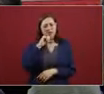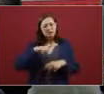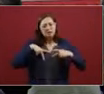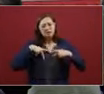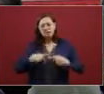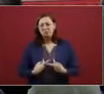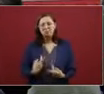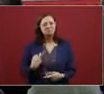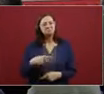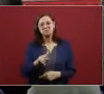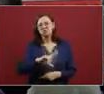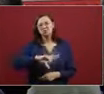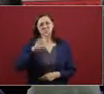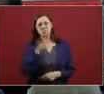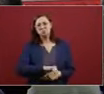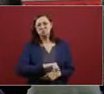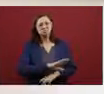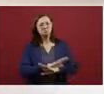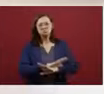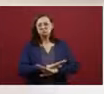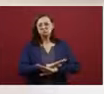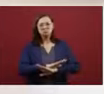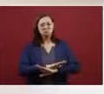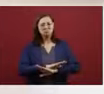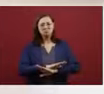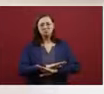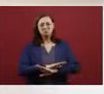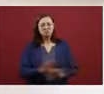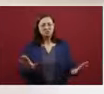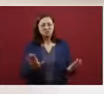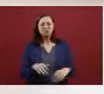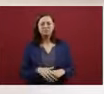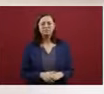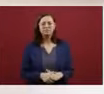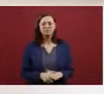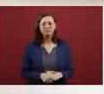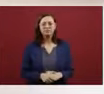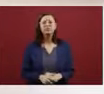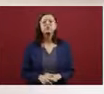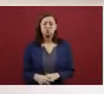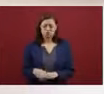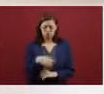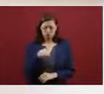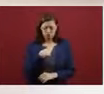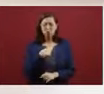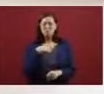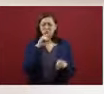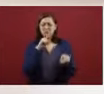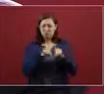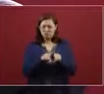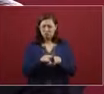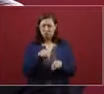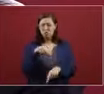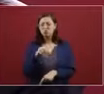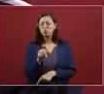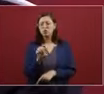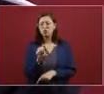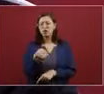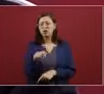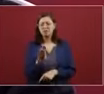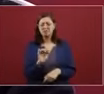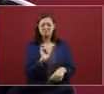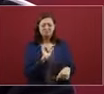imposible. Incluso yo en lo personal hablé con la señorita Noemí y